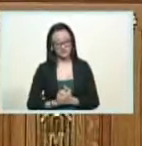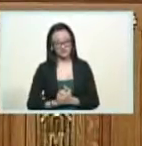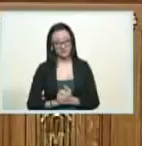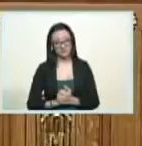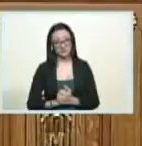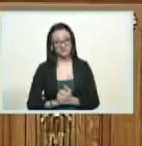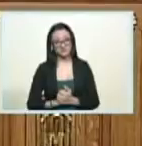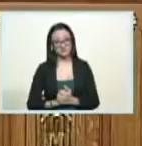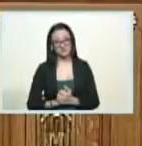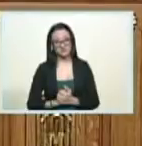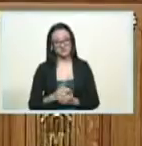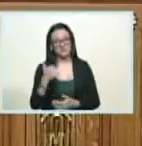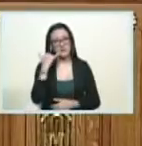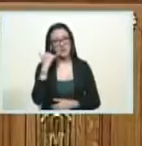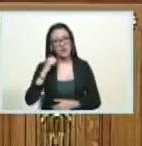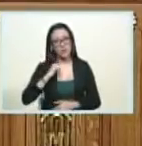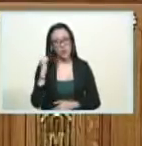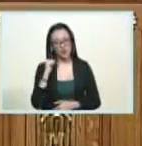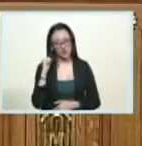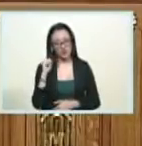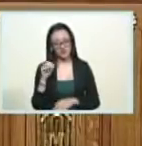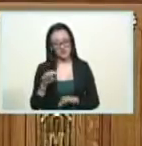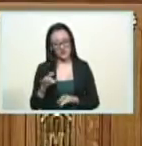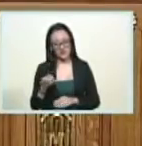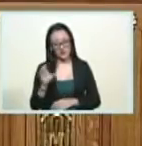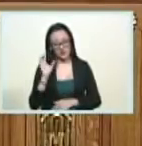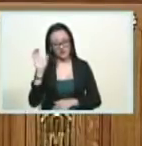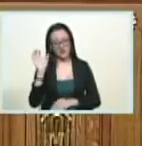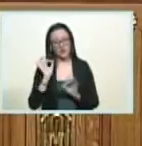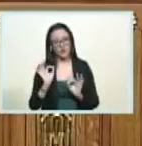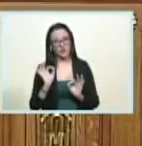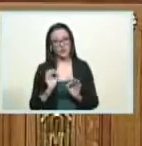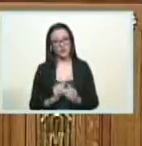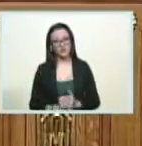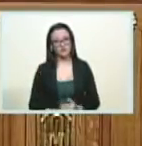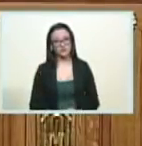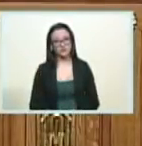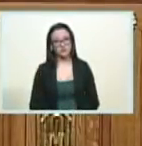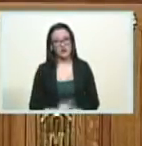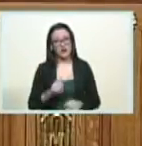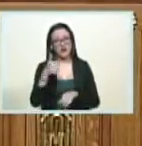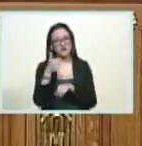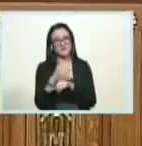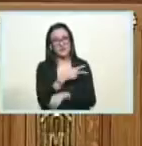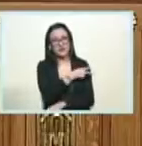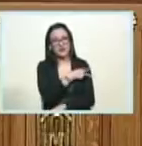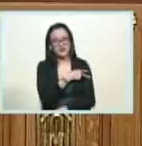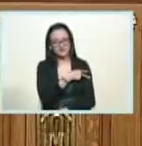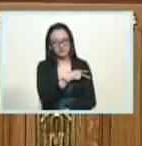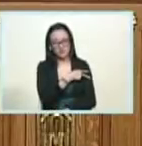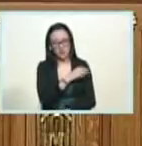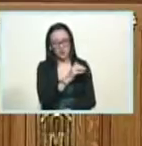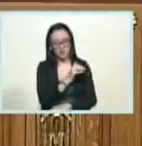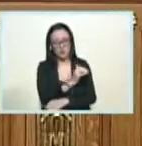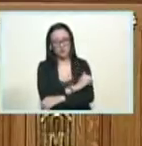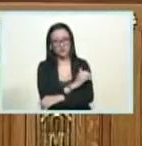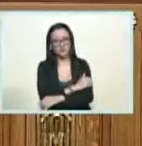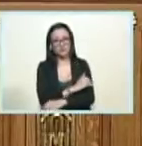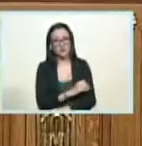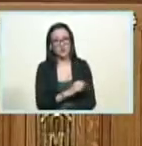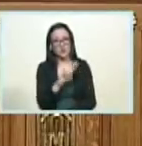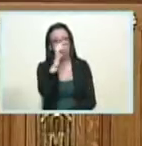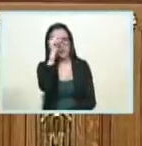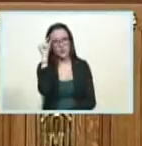Una llamada desde Bogotá, del secretario de Estado, Rex Tillerson, al jefe de la delegación de la oposición,